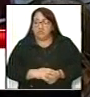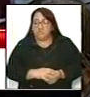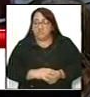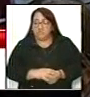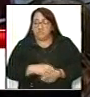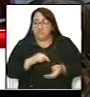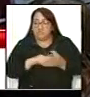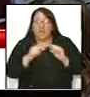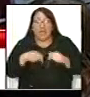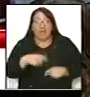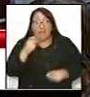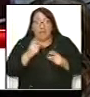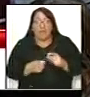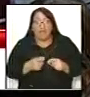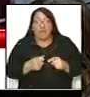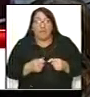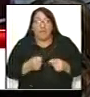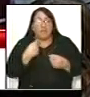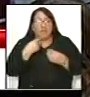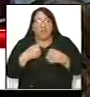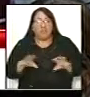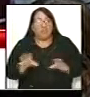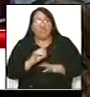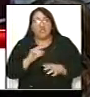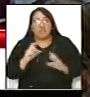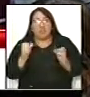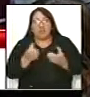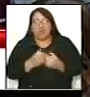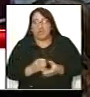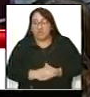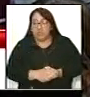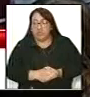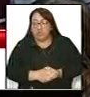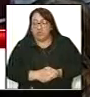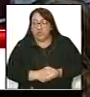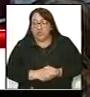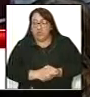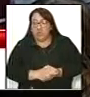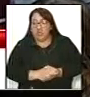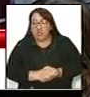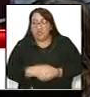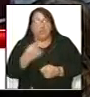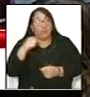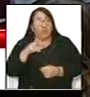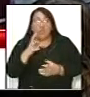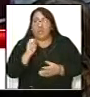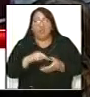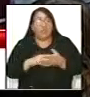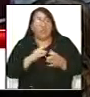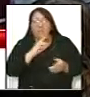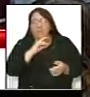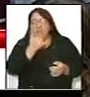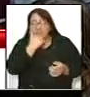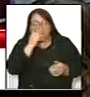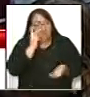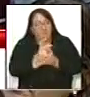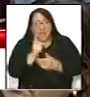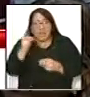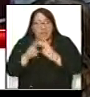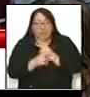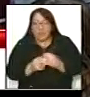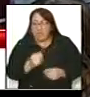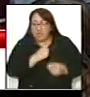aquí a gente inerte. No serviría el Congreso, señora de la República. Por eso que no queremos que nos pase lo que están ocurriendo, lo que